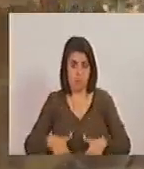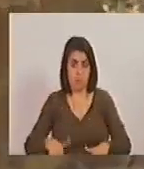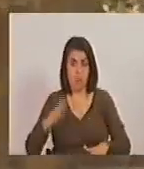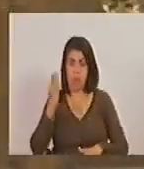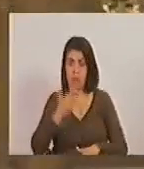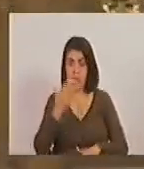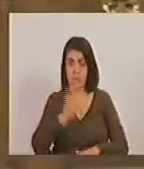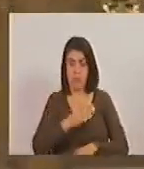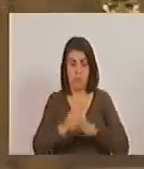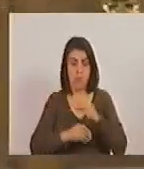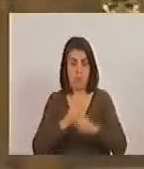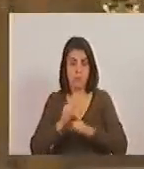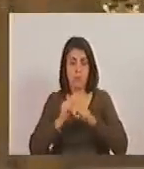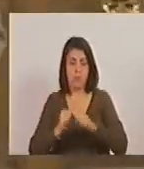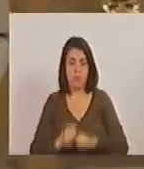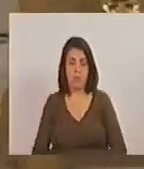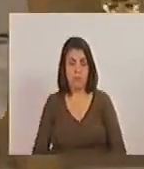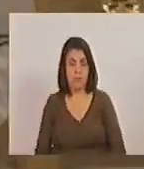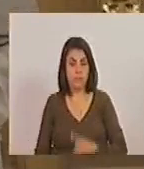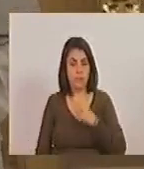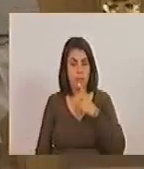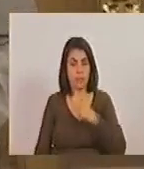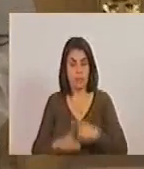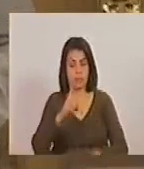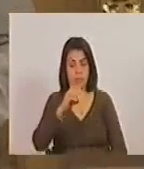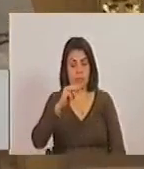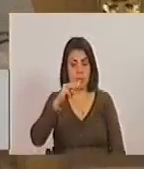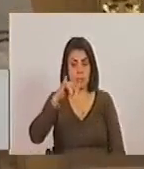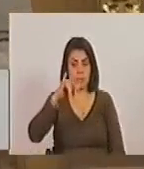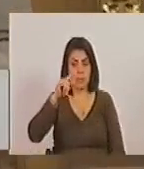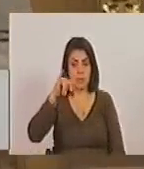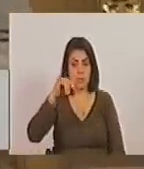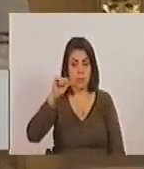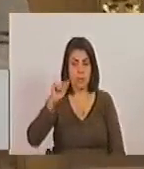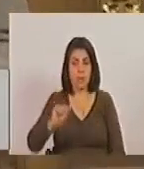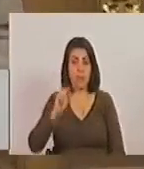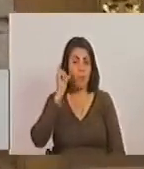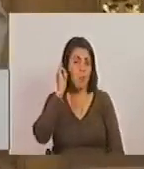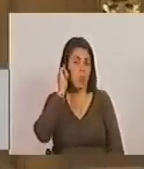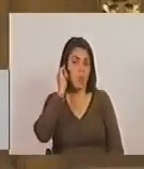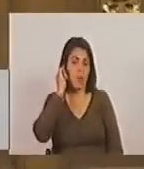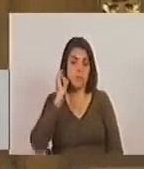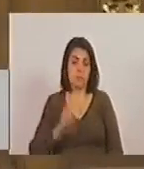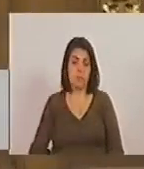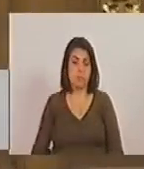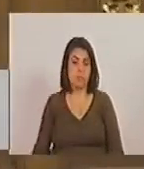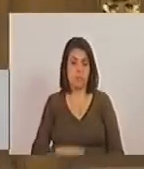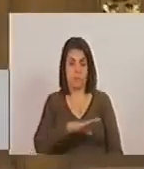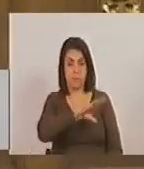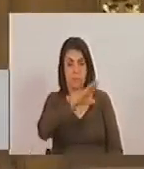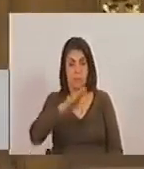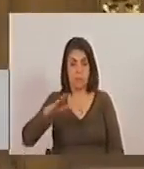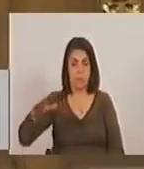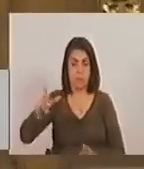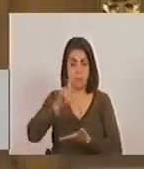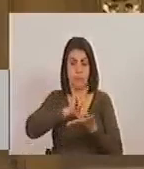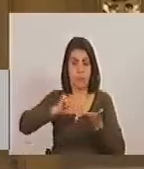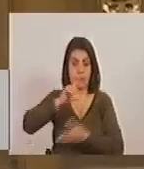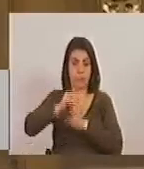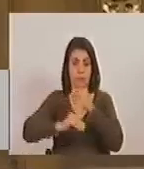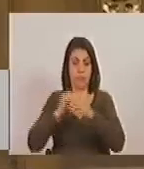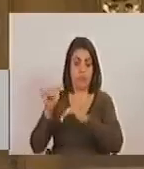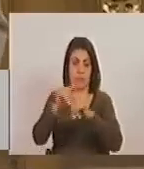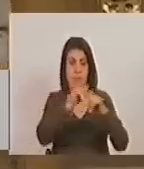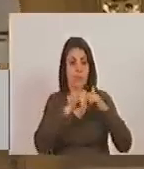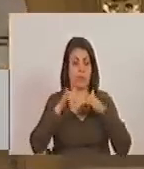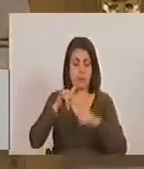castigada a latigazos. Y hablamos también de Domitila Flores, una mulata de la costa oriental del lago, que formaba parte, al igual